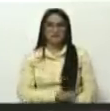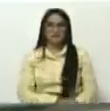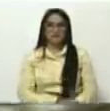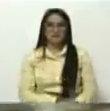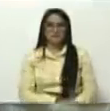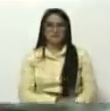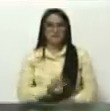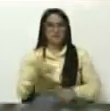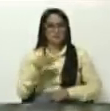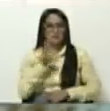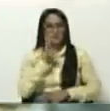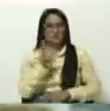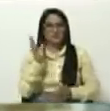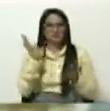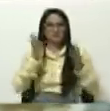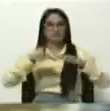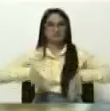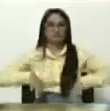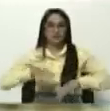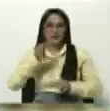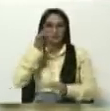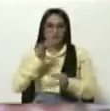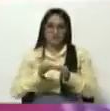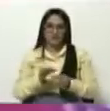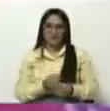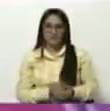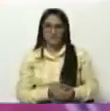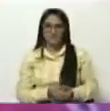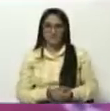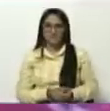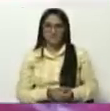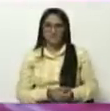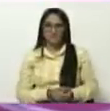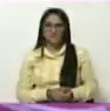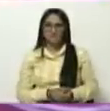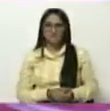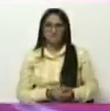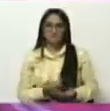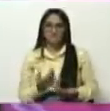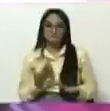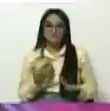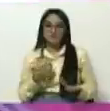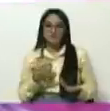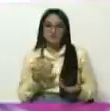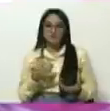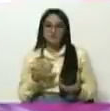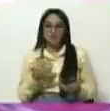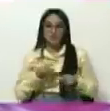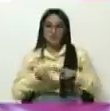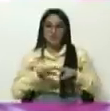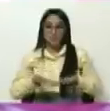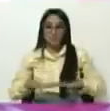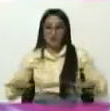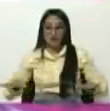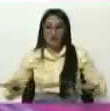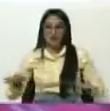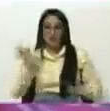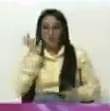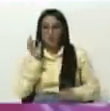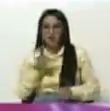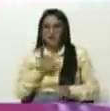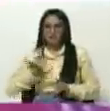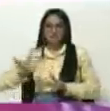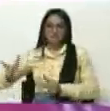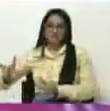pero después vi cómo se hundió la esperanza. Y tuve también que dejar unos muchachos pequeños y una mujer a la que quise